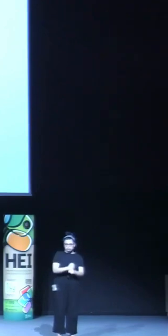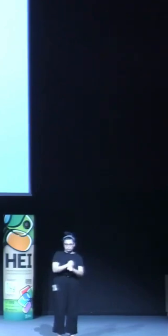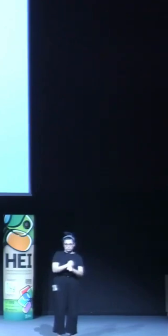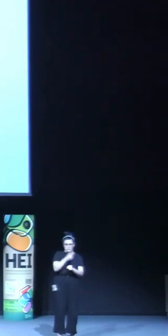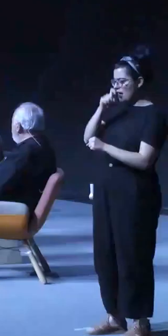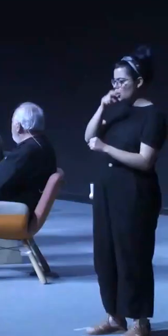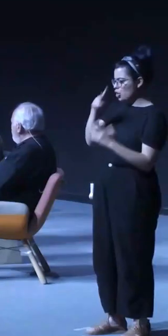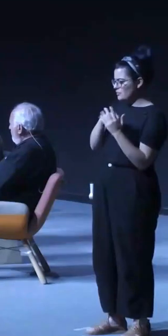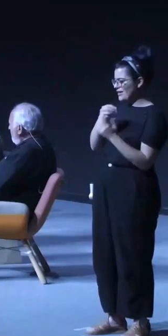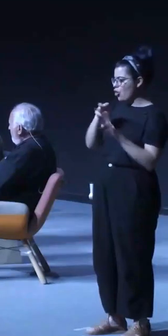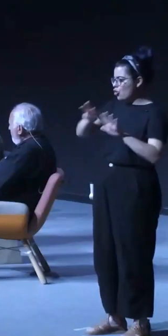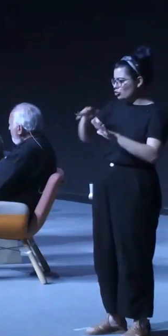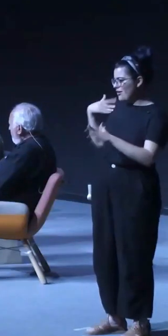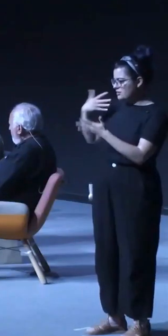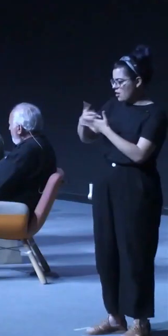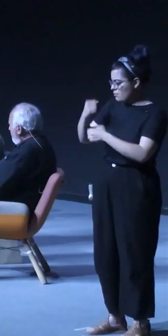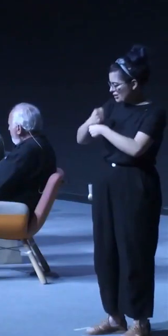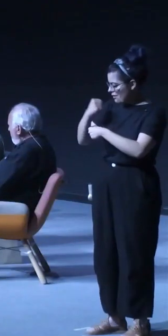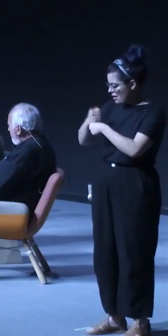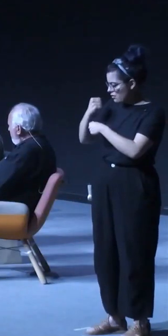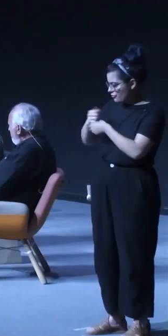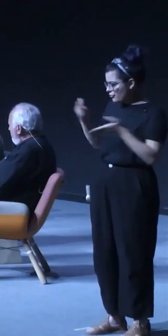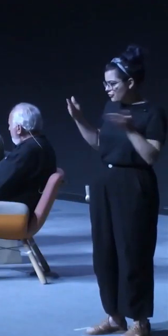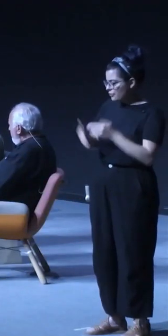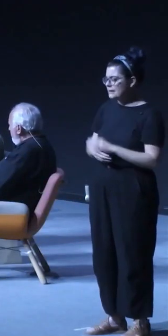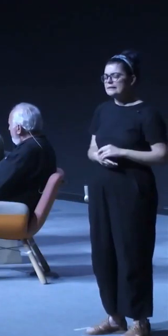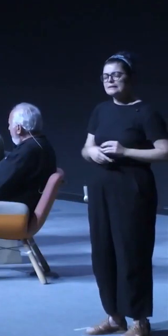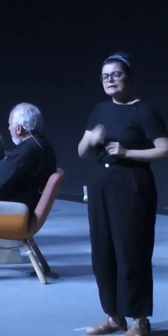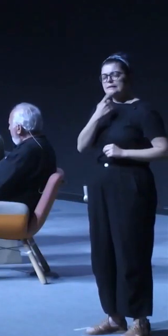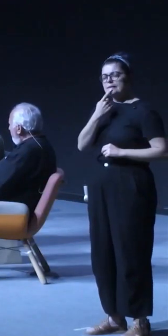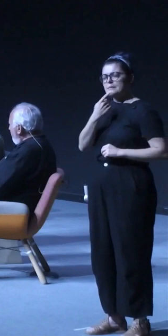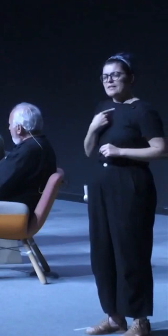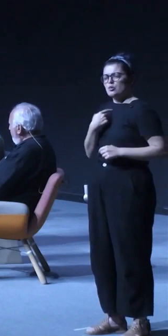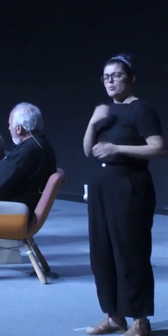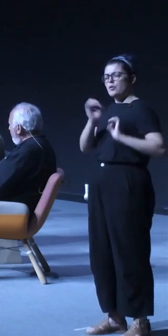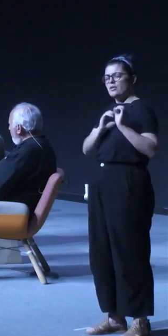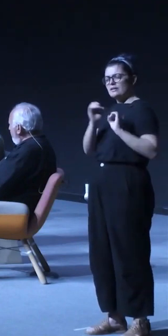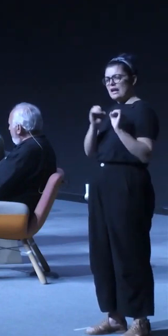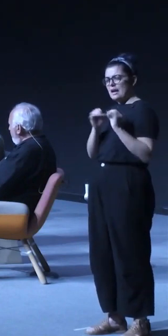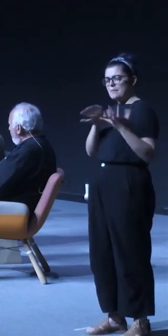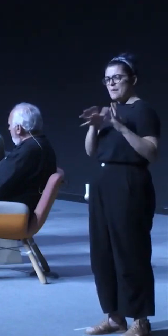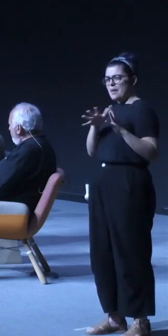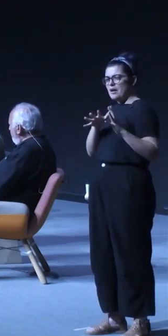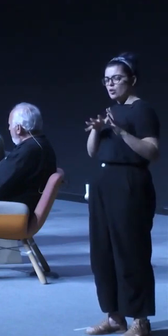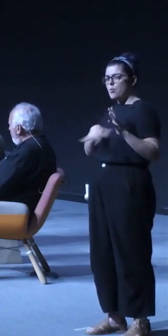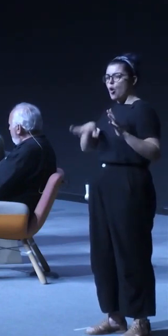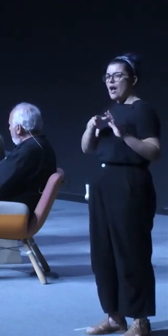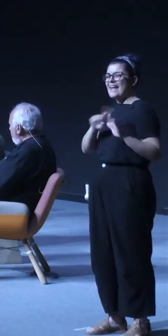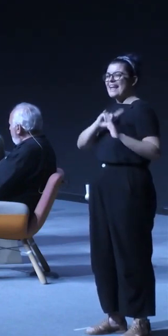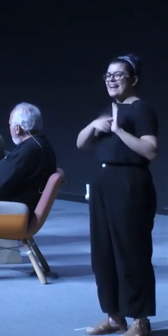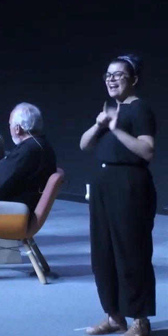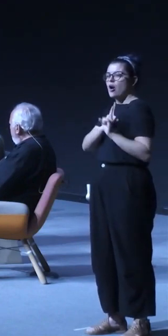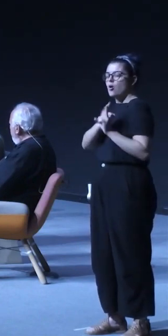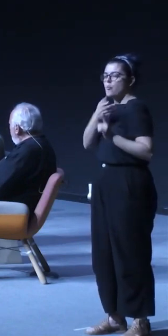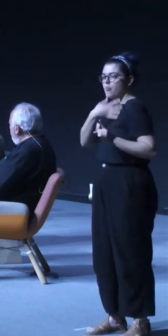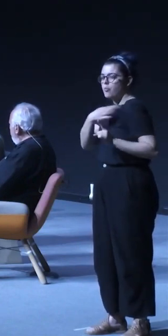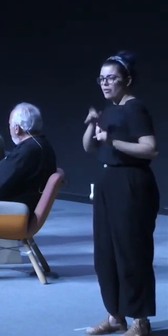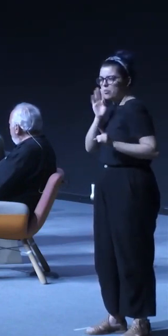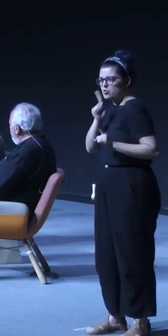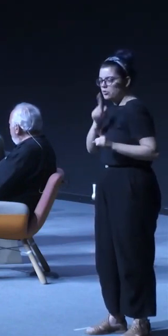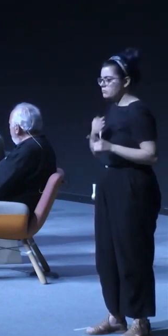¿Qué porcentaje, me dabais un dato, del porcentaje de la planta que puede ser, digamos, ilegal, que está construida de manera ilegal? El